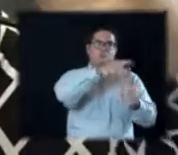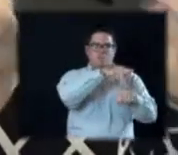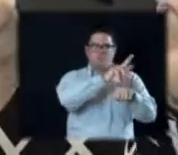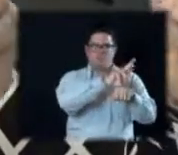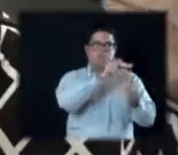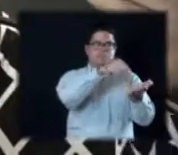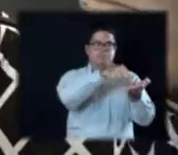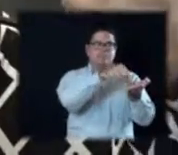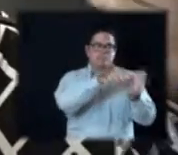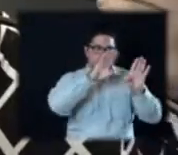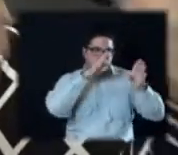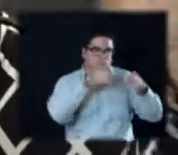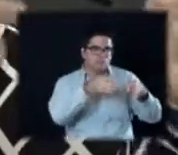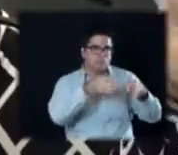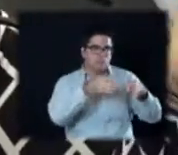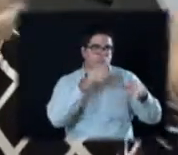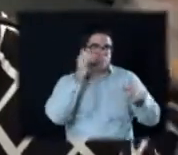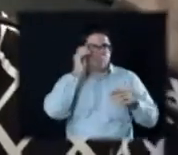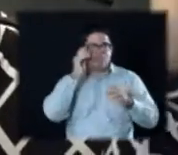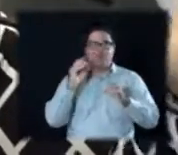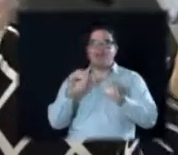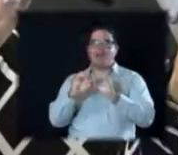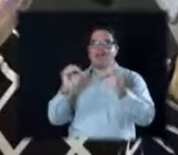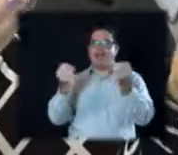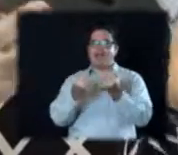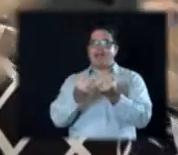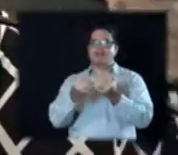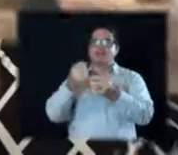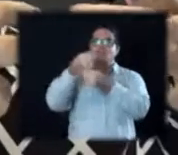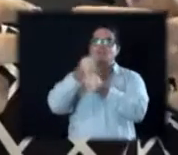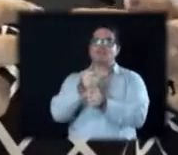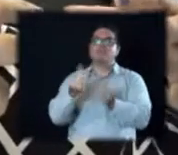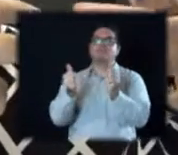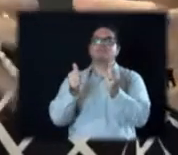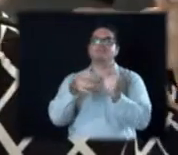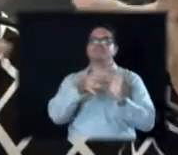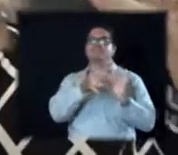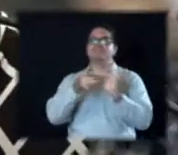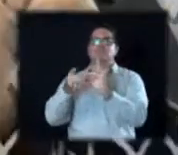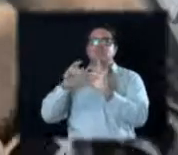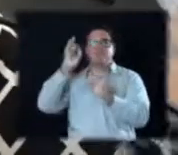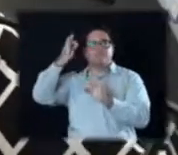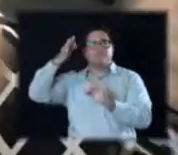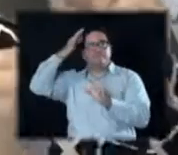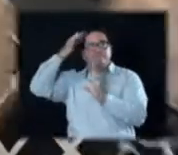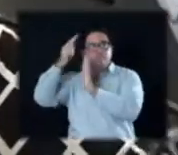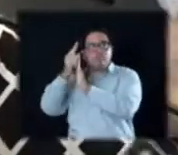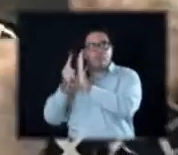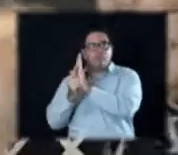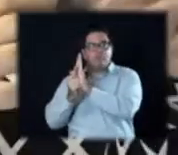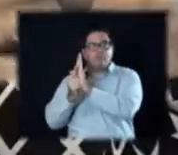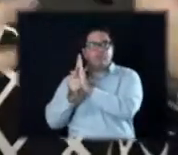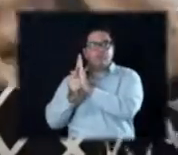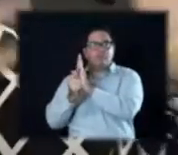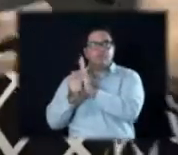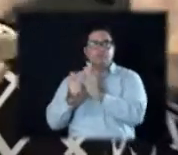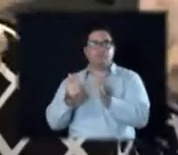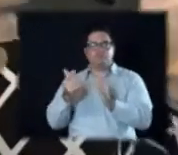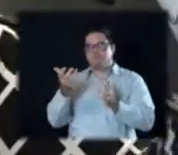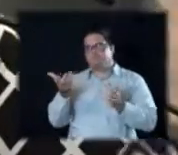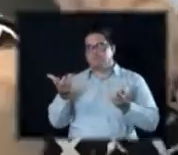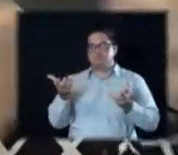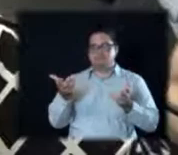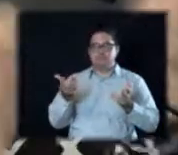único de deuda para Puerto Rico, y nosotros estábamos proponiendo que esa entidad se creara por mandato federal. Básicamente,